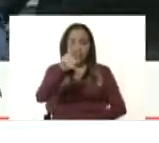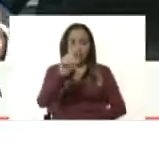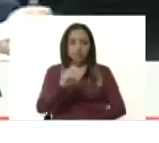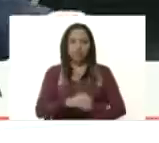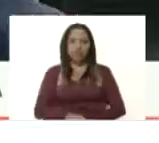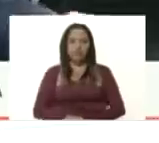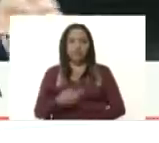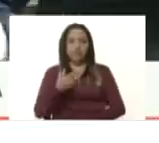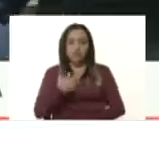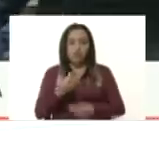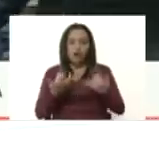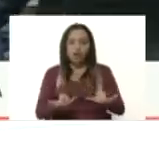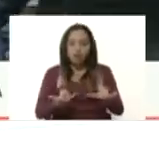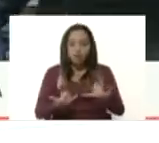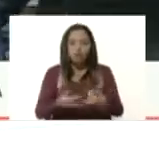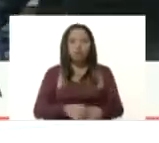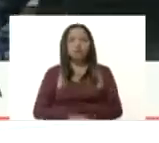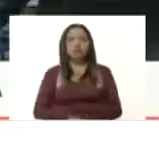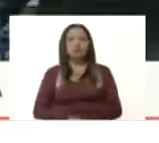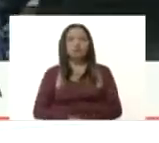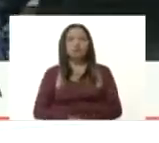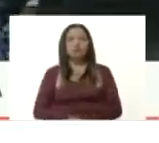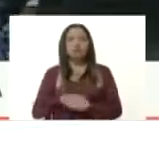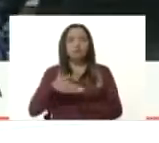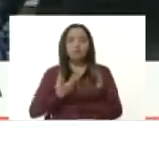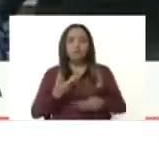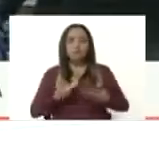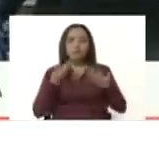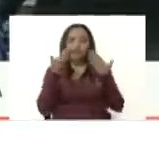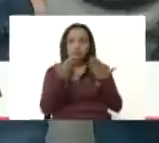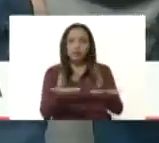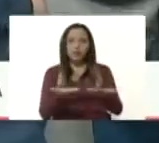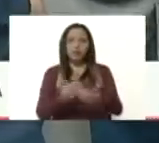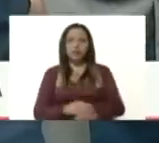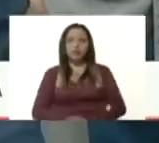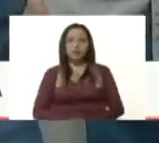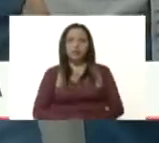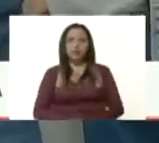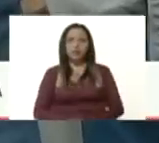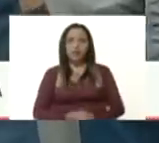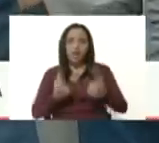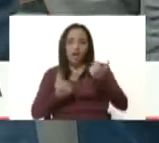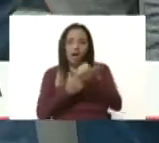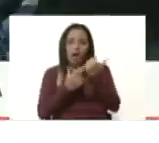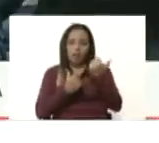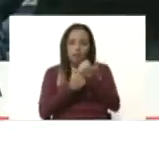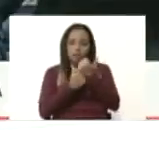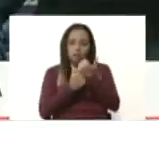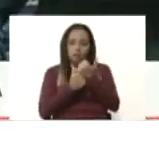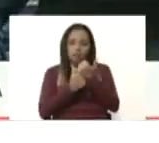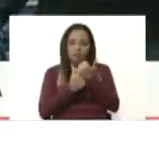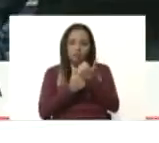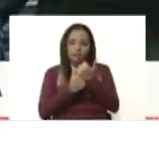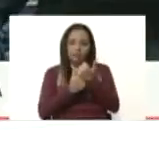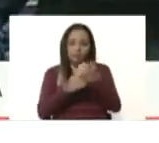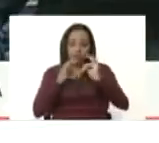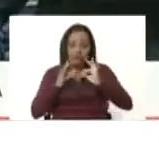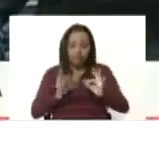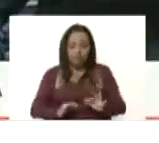Yo voy a proceder a entregar como respaldo líquido, físico,